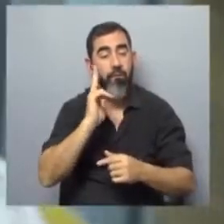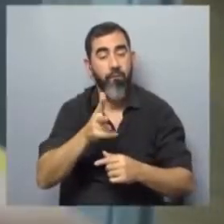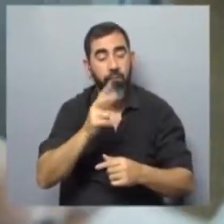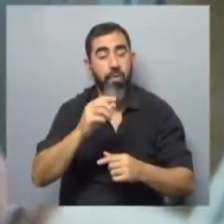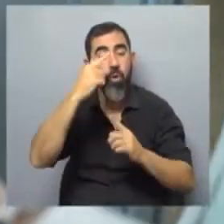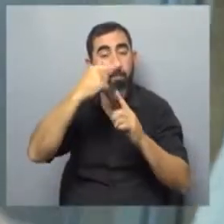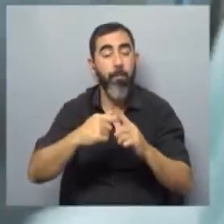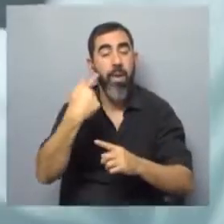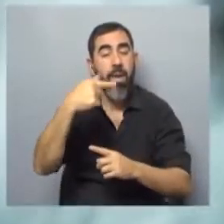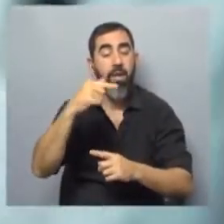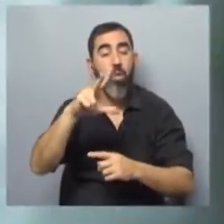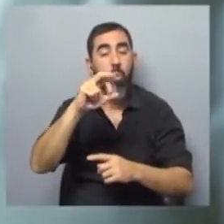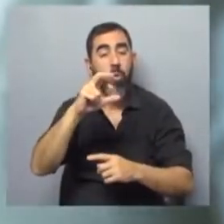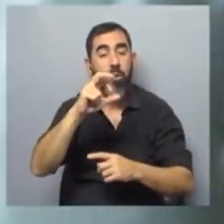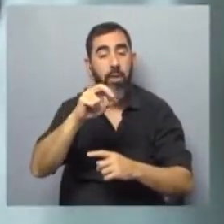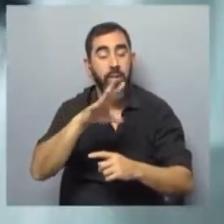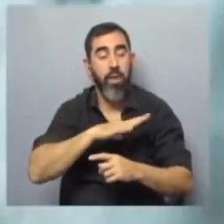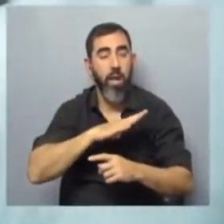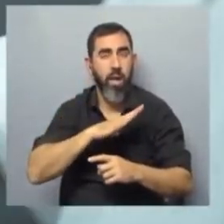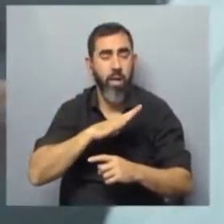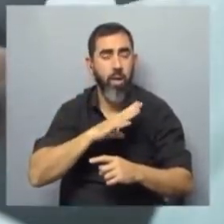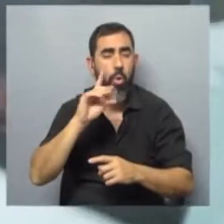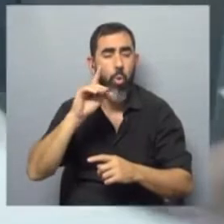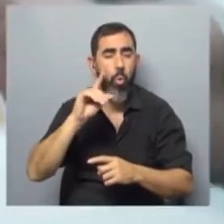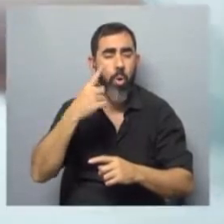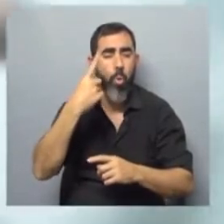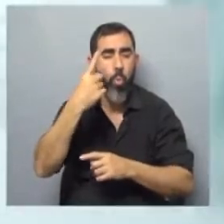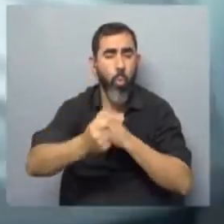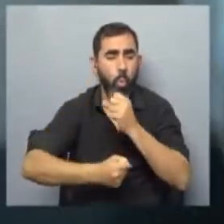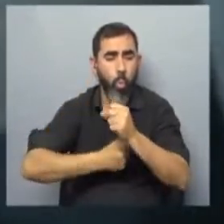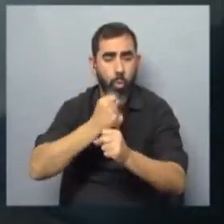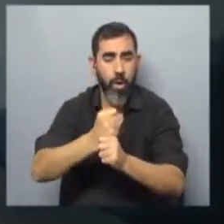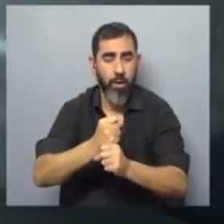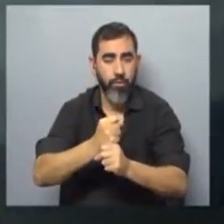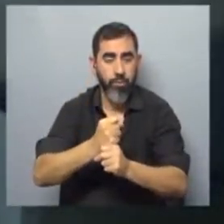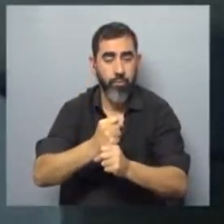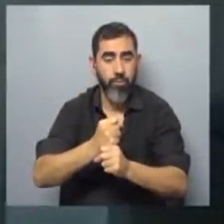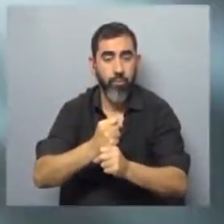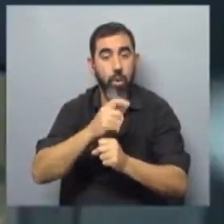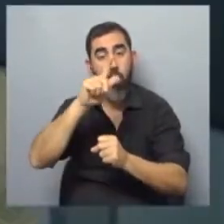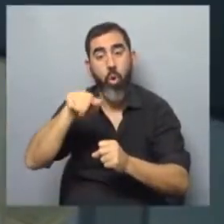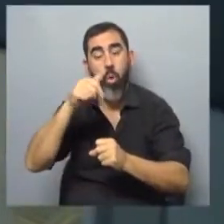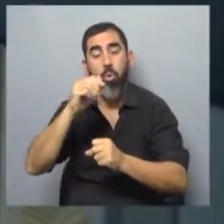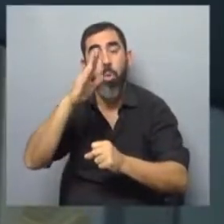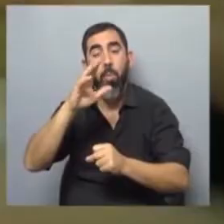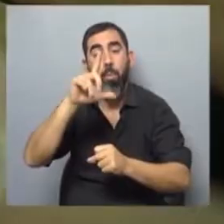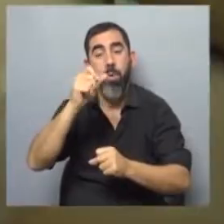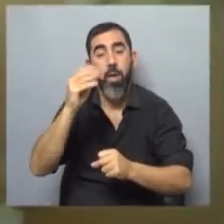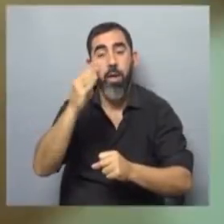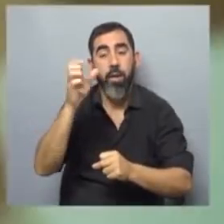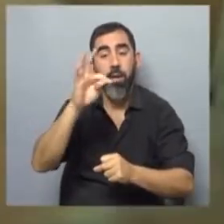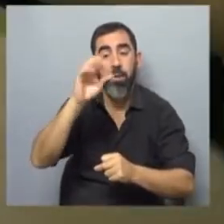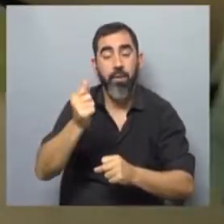menos 30 grados, durante la vigencia es aproximadamente de 1 año. Y los concentrados plaquetarios van en